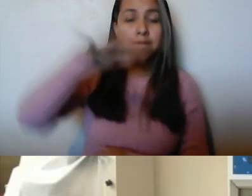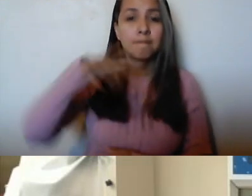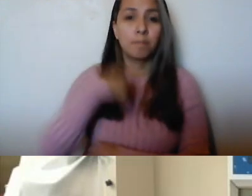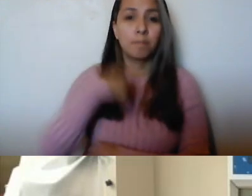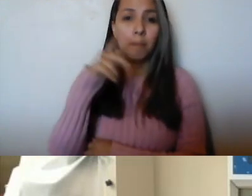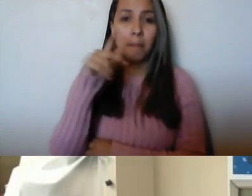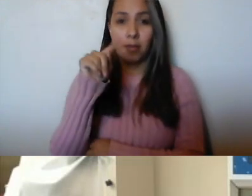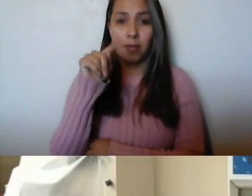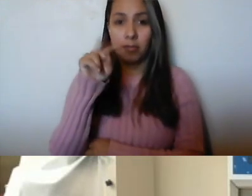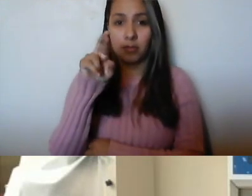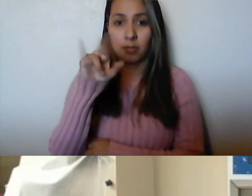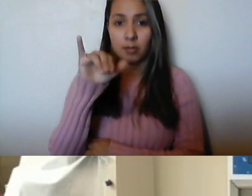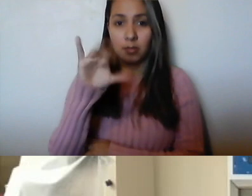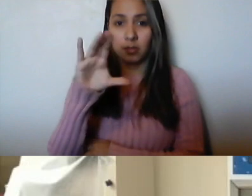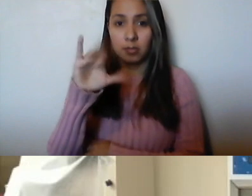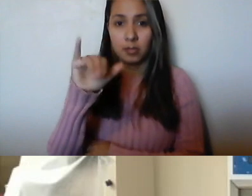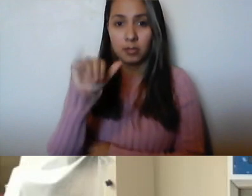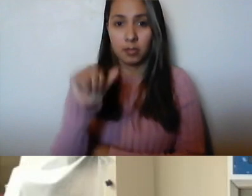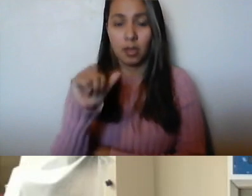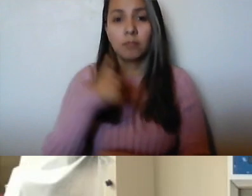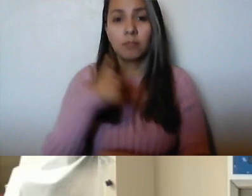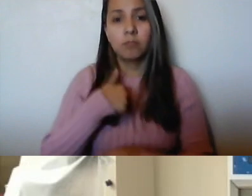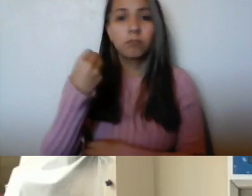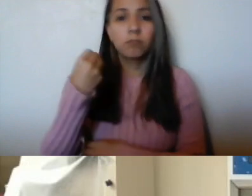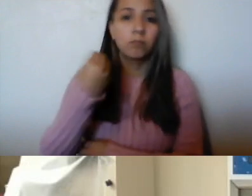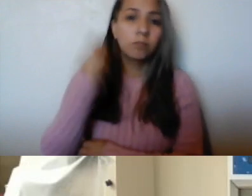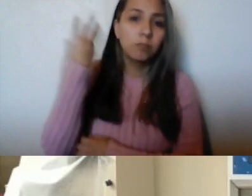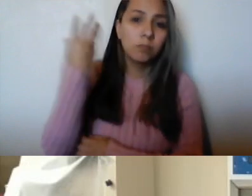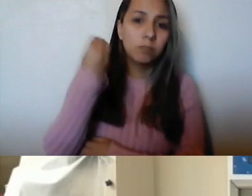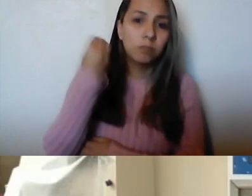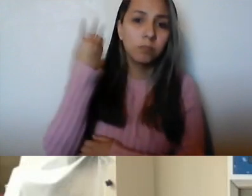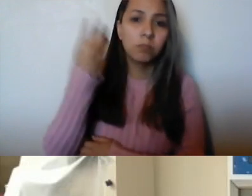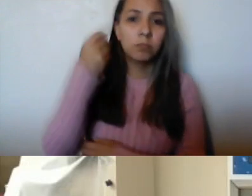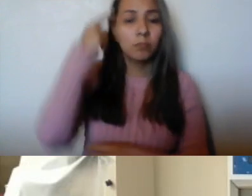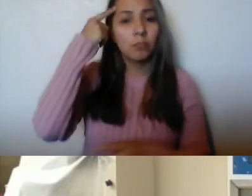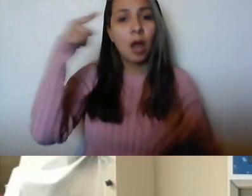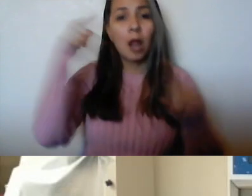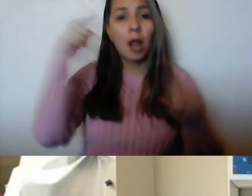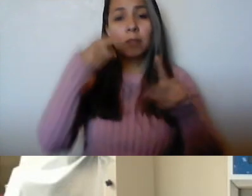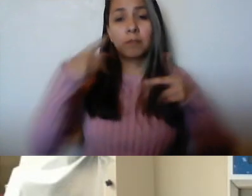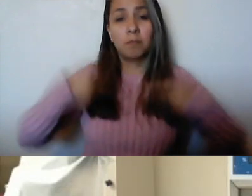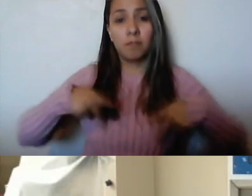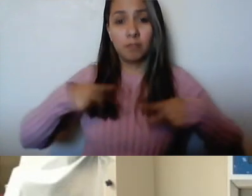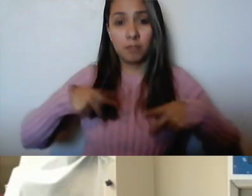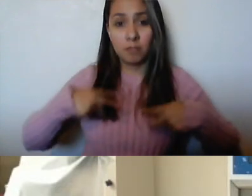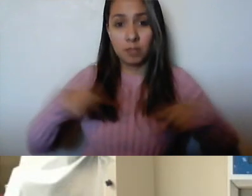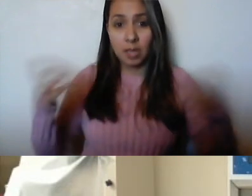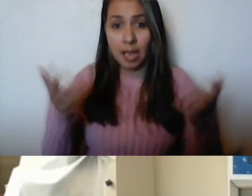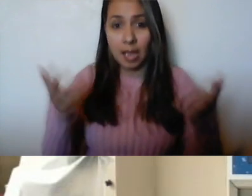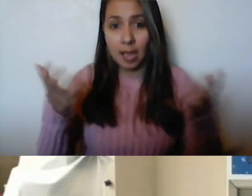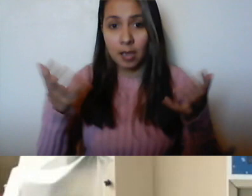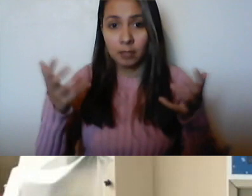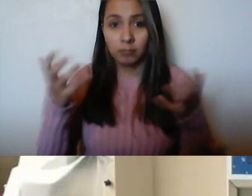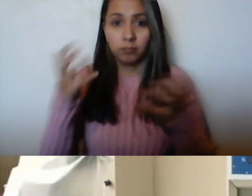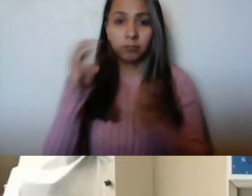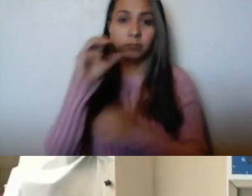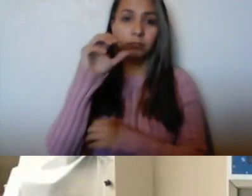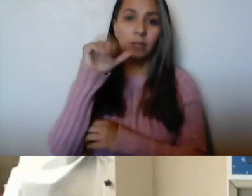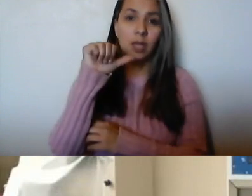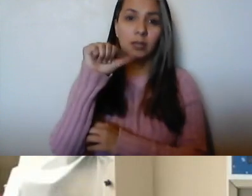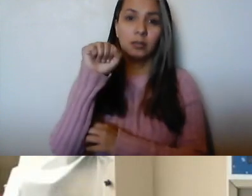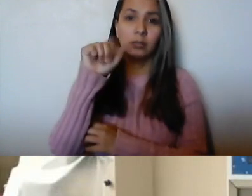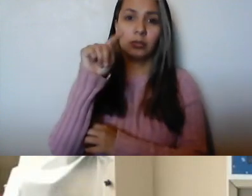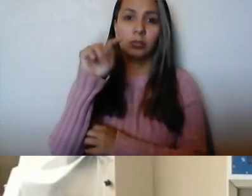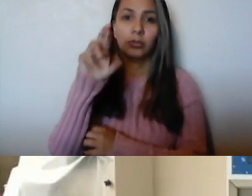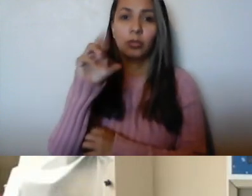Astrobiología. Y el objetivo de estas charlas pues, es dar a conocer a personas que están realizando astrobiología y acercar este